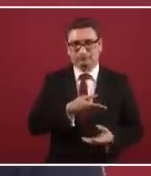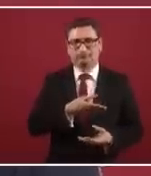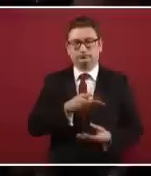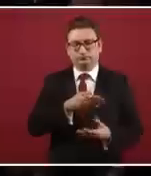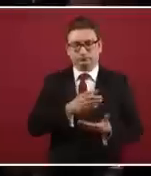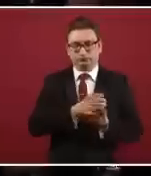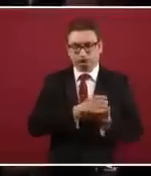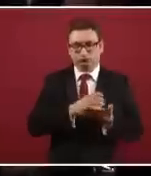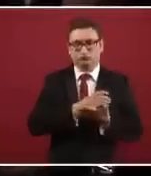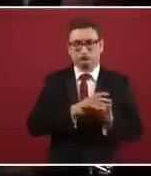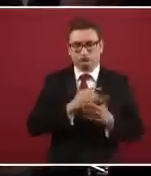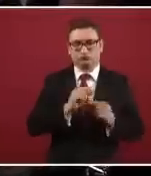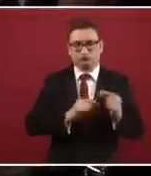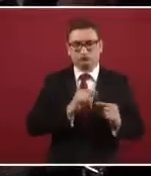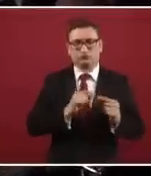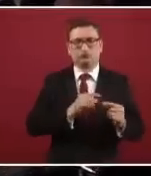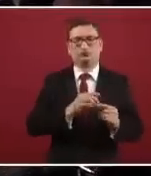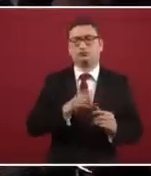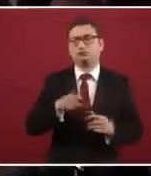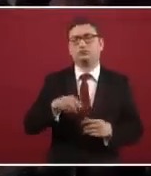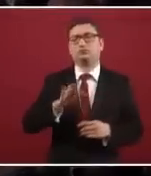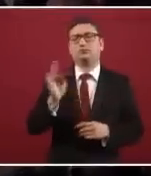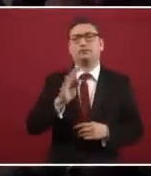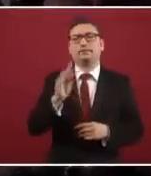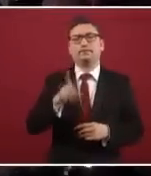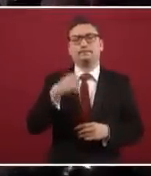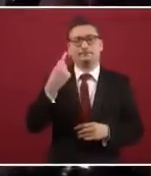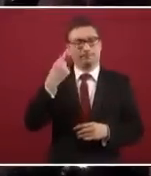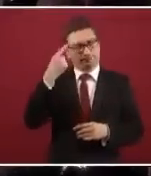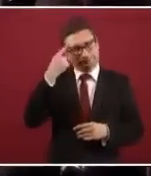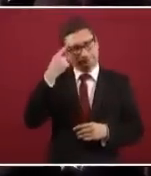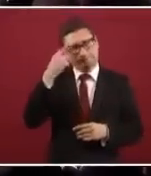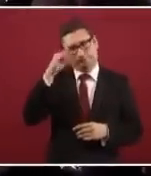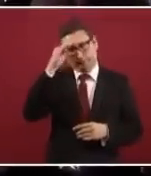que, contrario a lo que podría pensarse,